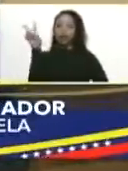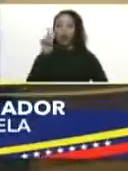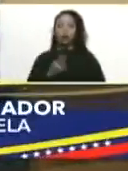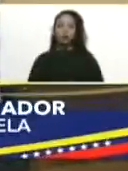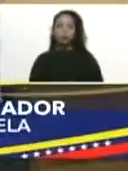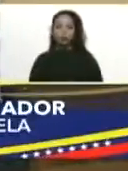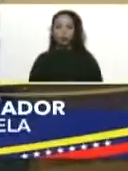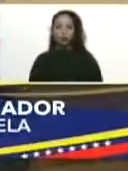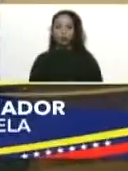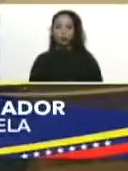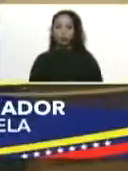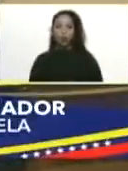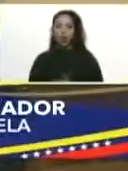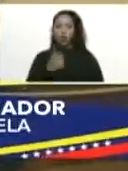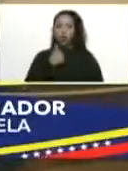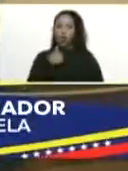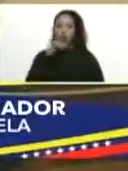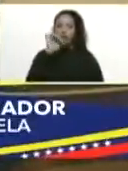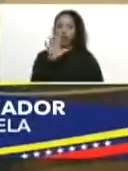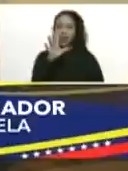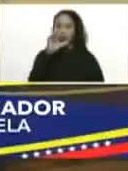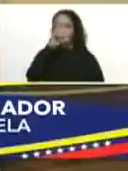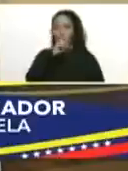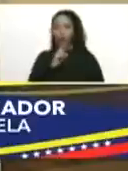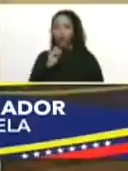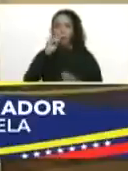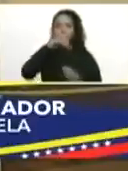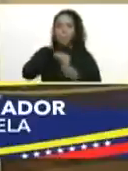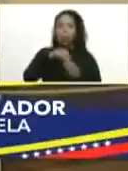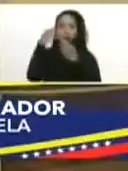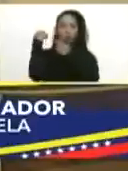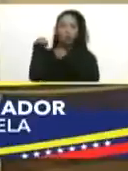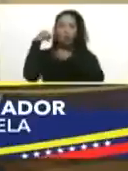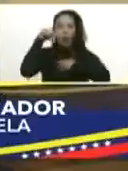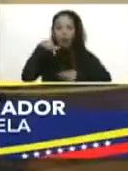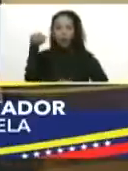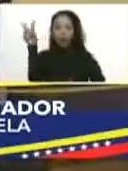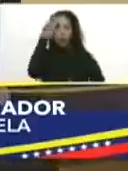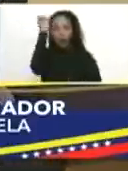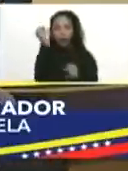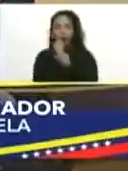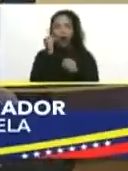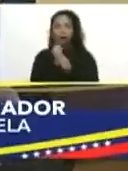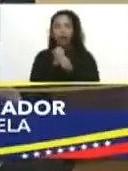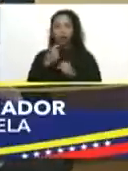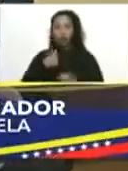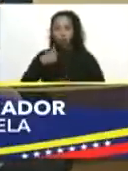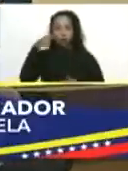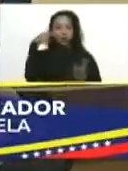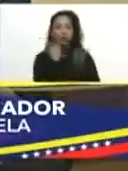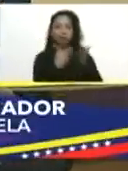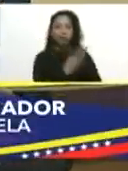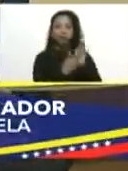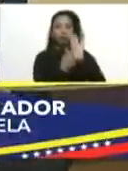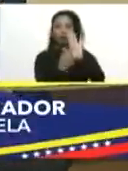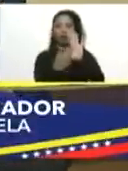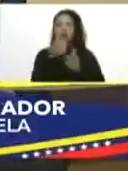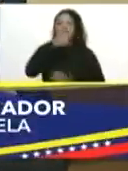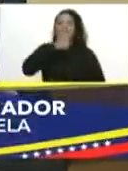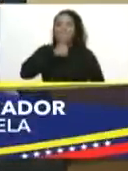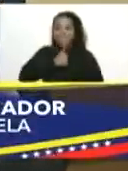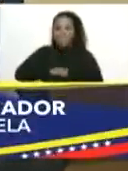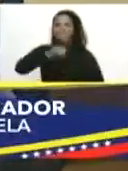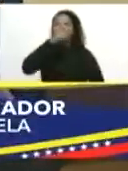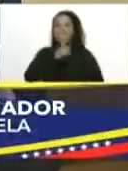Durante los 5 años de mi misión he sido un testigo de la resistencia heroica